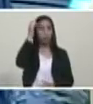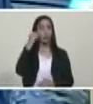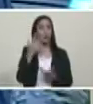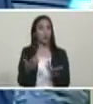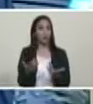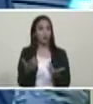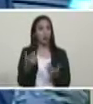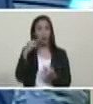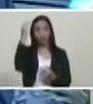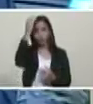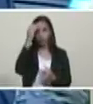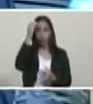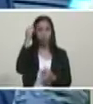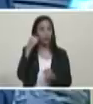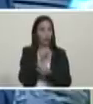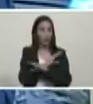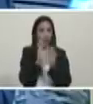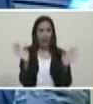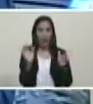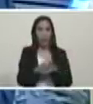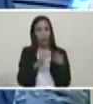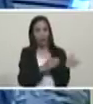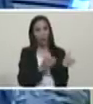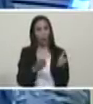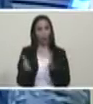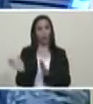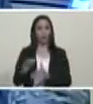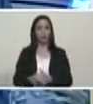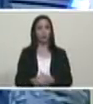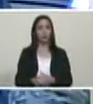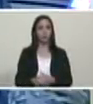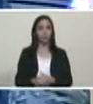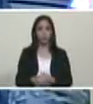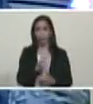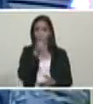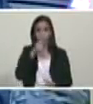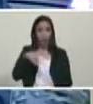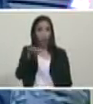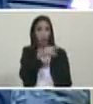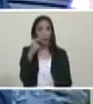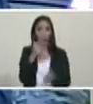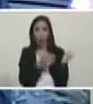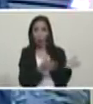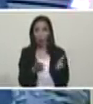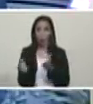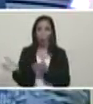capacidad para autoorganizarse. Y el pueblo se autoorganizó